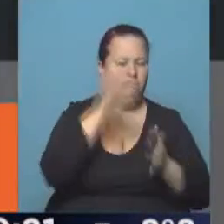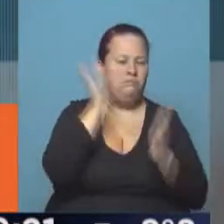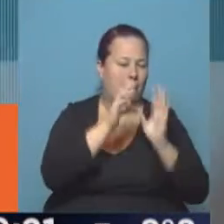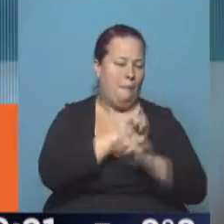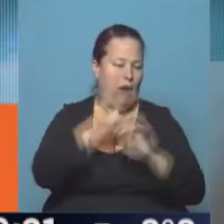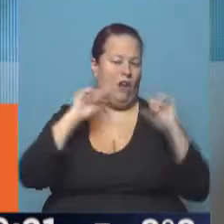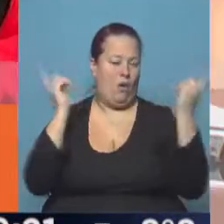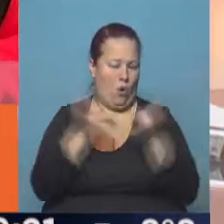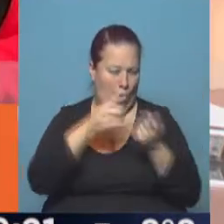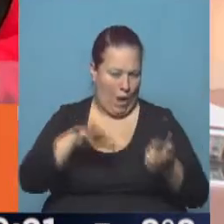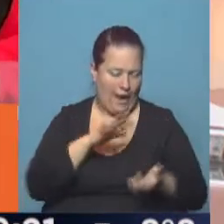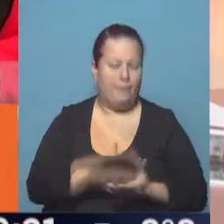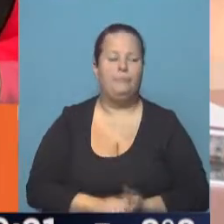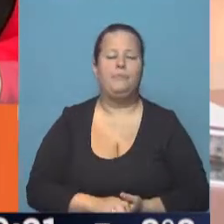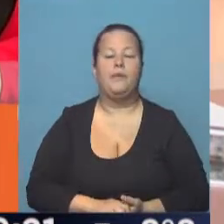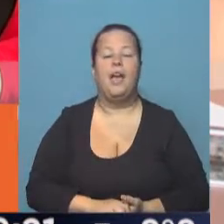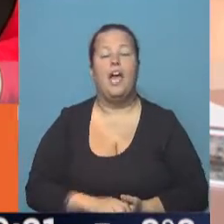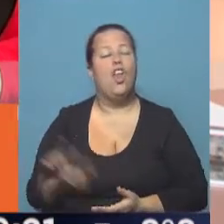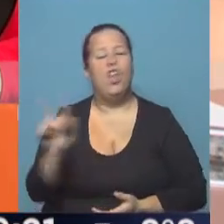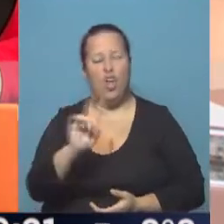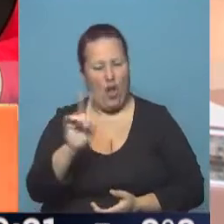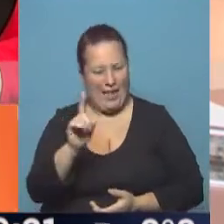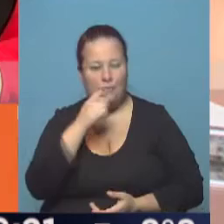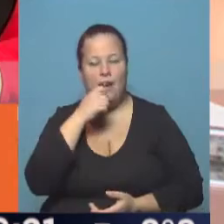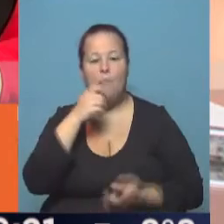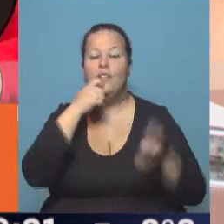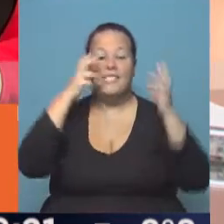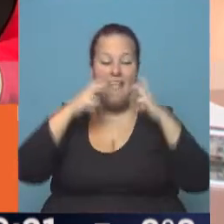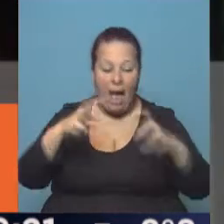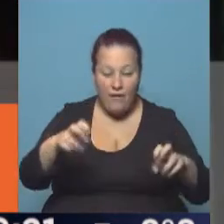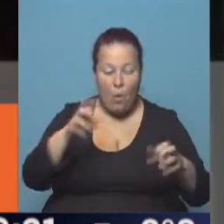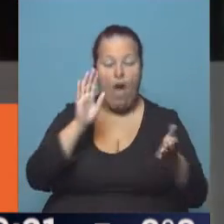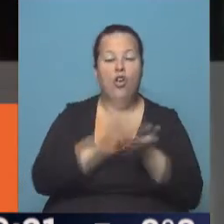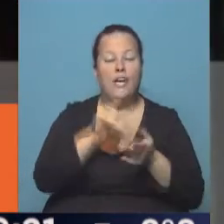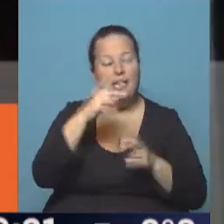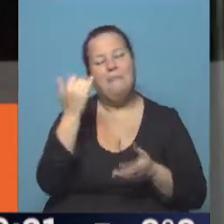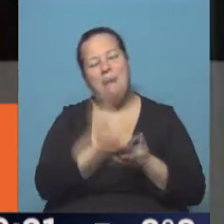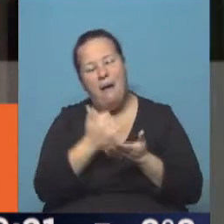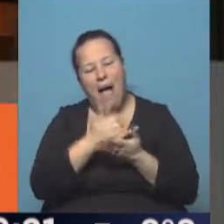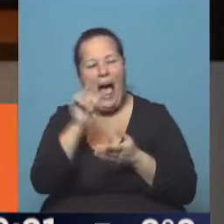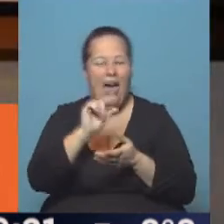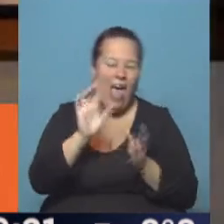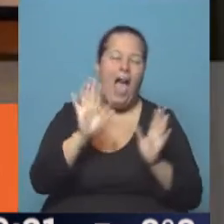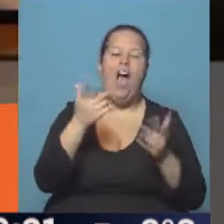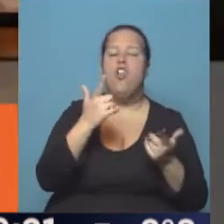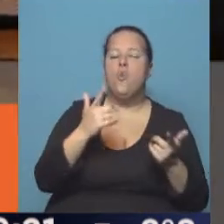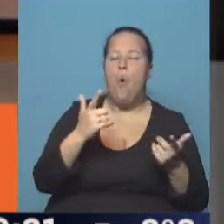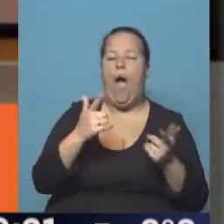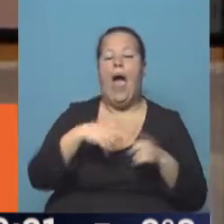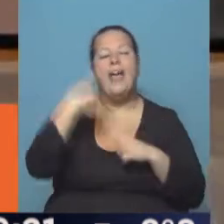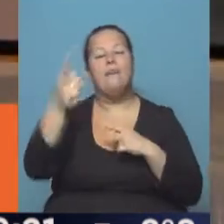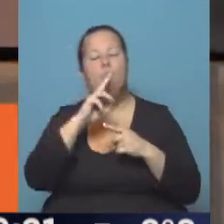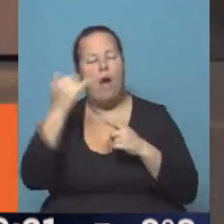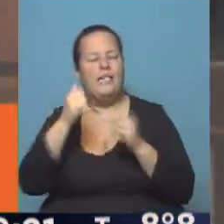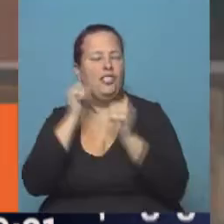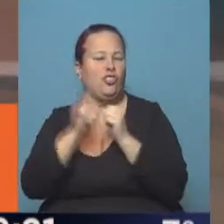violencia ambiental. No significa que porque investiguemos estos casos menores, entre comillas, no haya atrás de la mujer